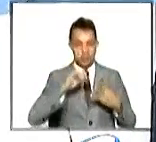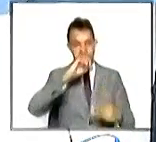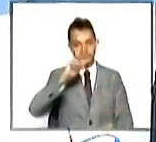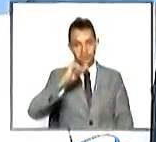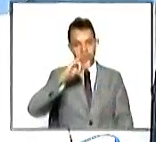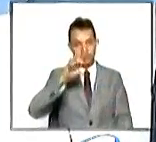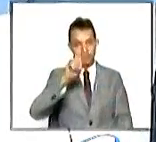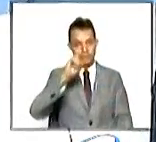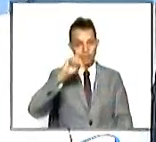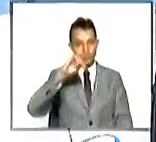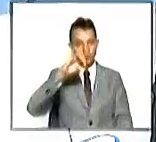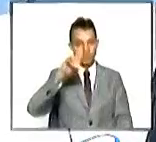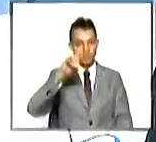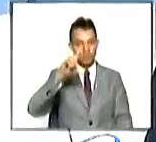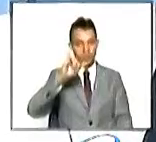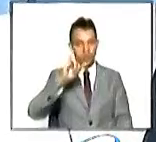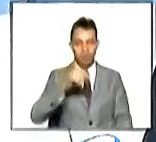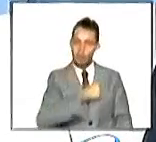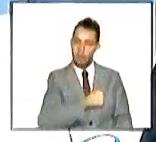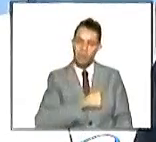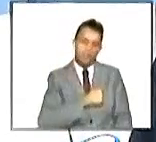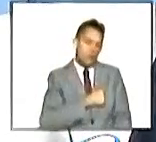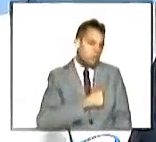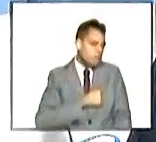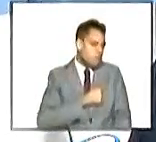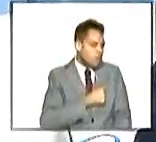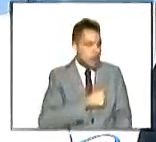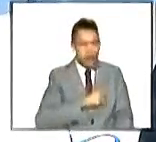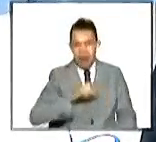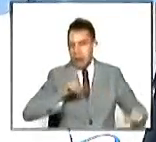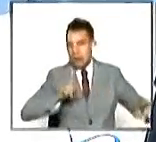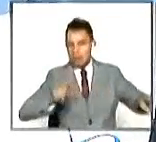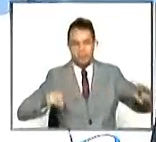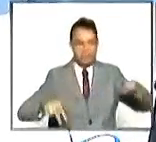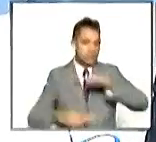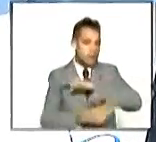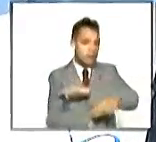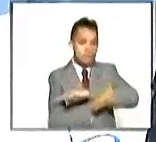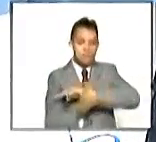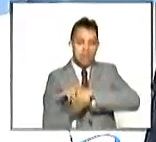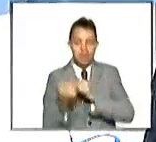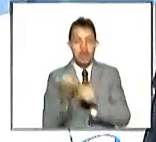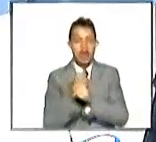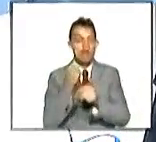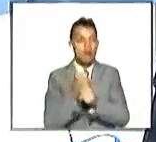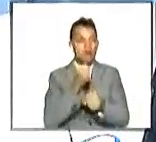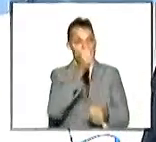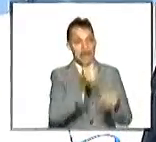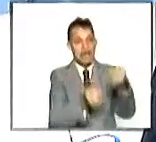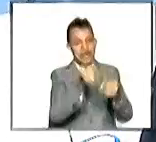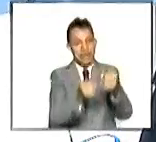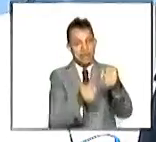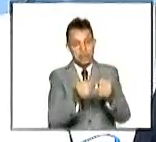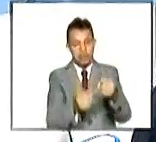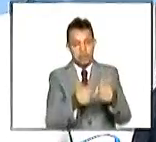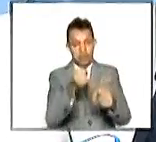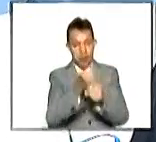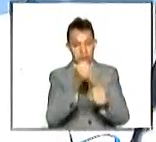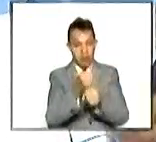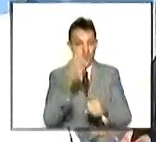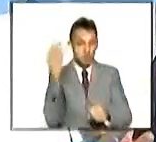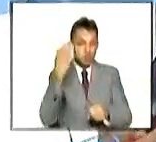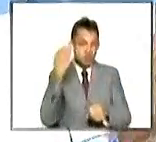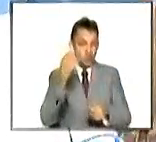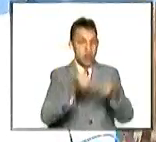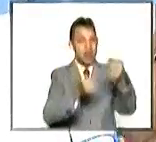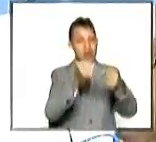es, perdónenme, me perdonan de corazón quienes producen leche, me lo perdonan. Pero yo les estoy contando lo que está en